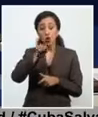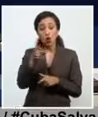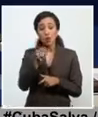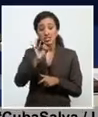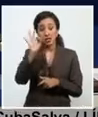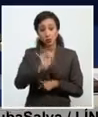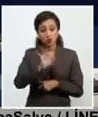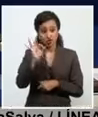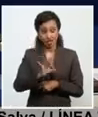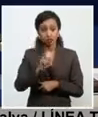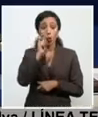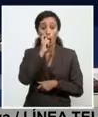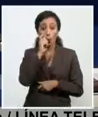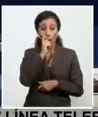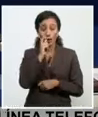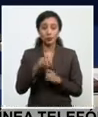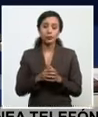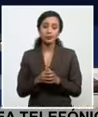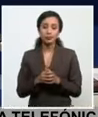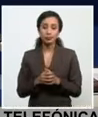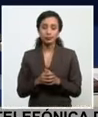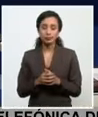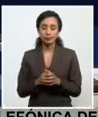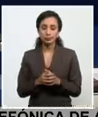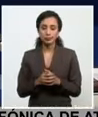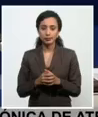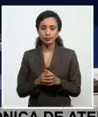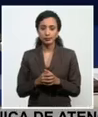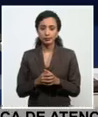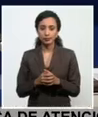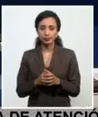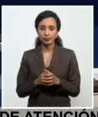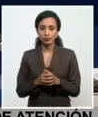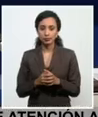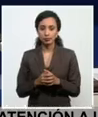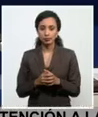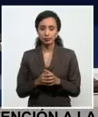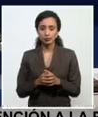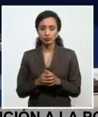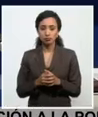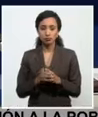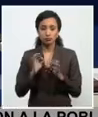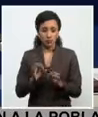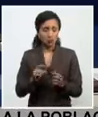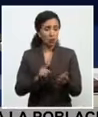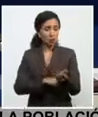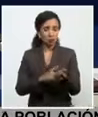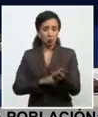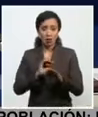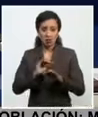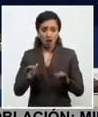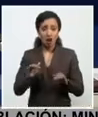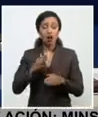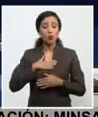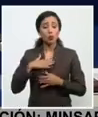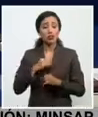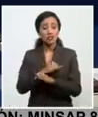55,7% son del sexo masculino, y como también es frecuente ya en nuestra